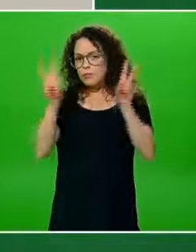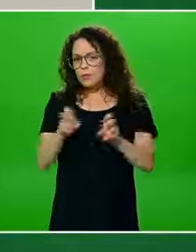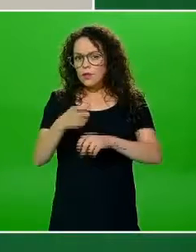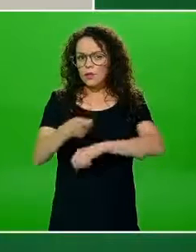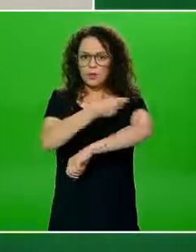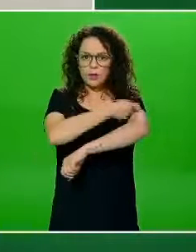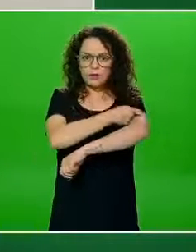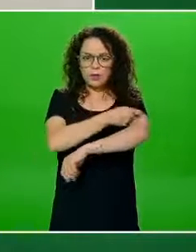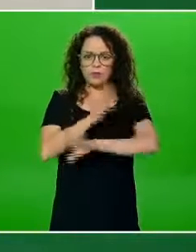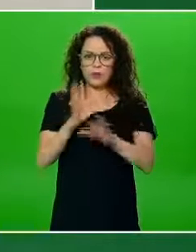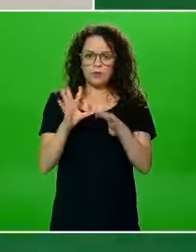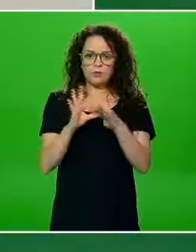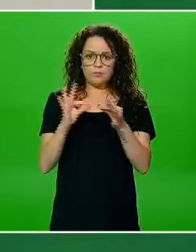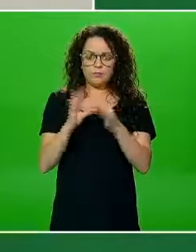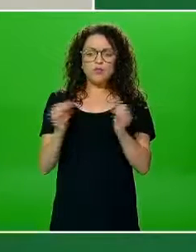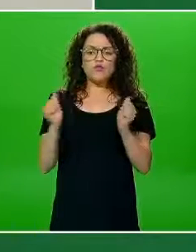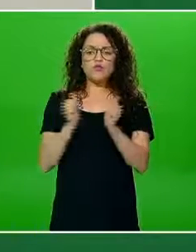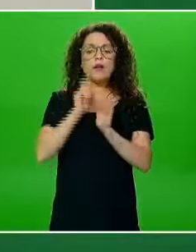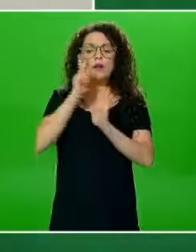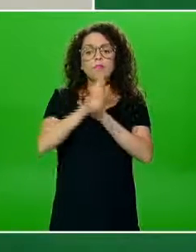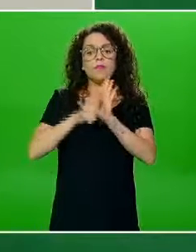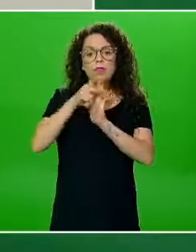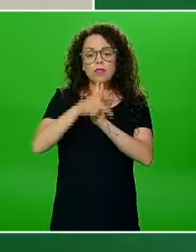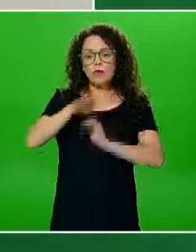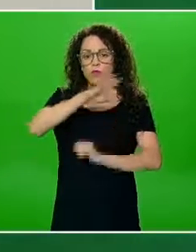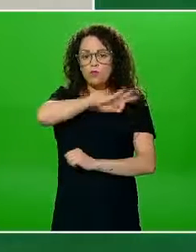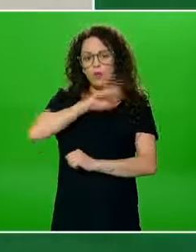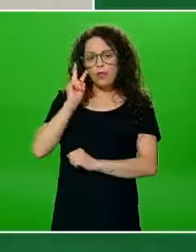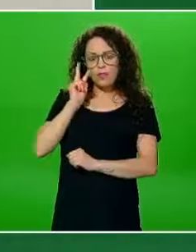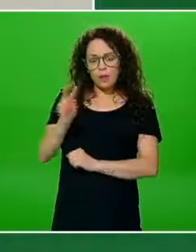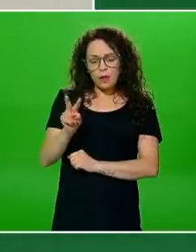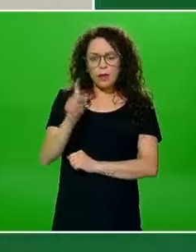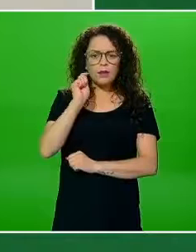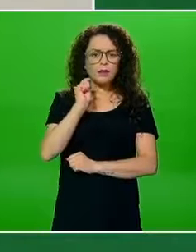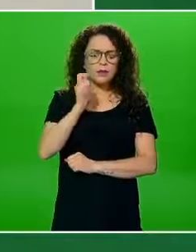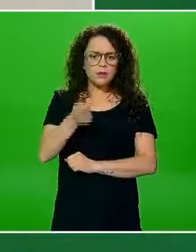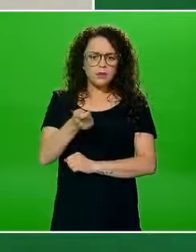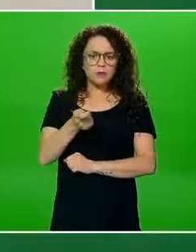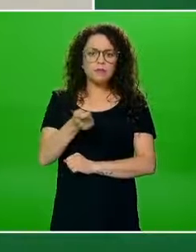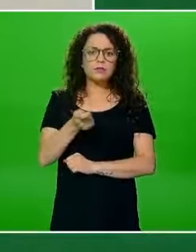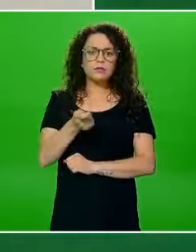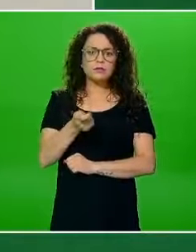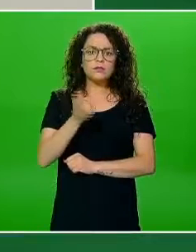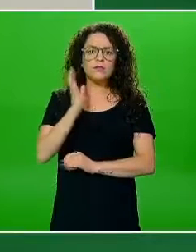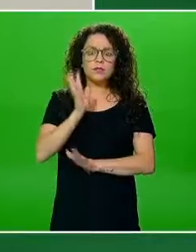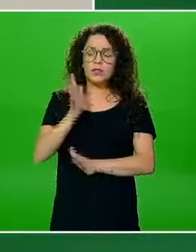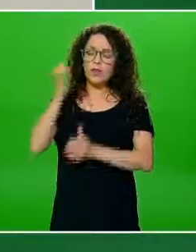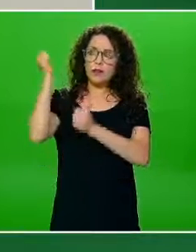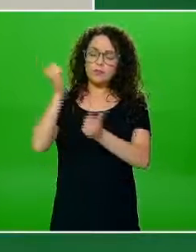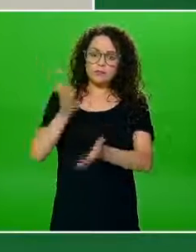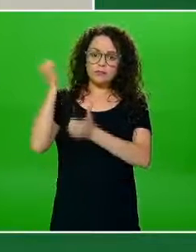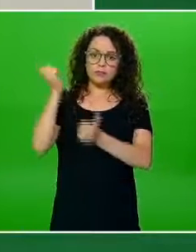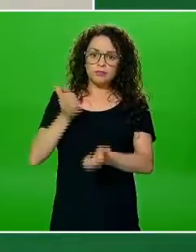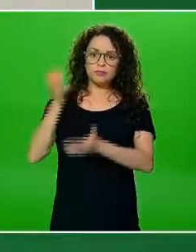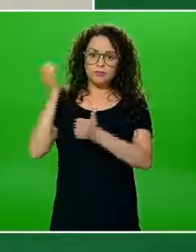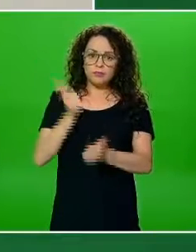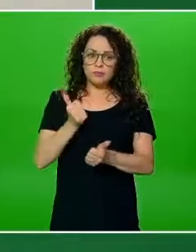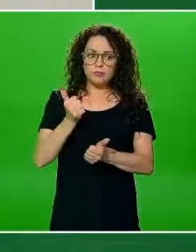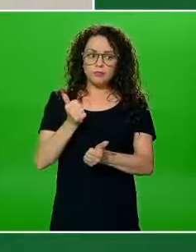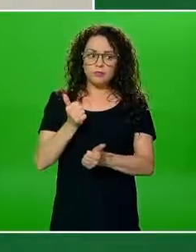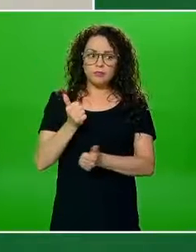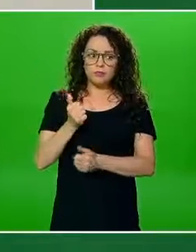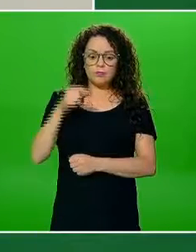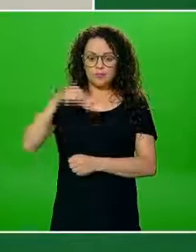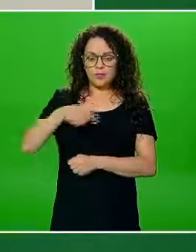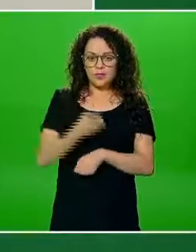presentándoles un video, en donde en este video veremos cómo avanzó los arribos de vacuna al país durante